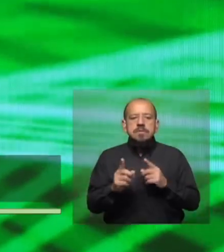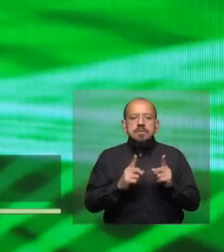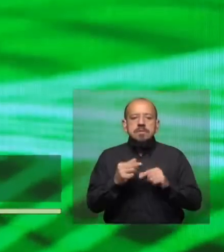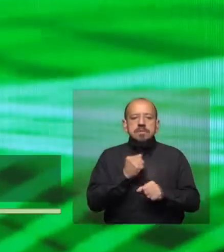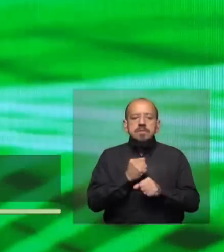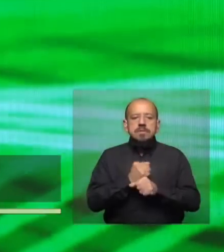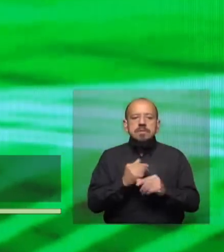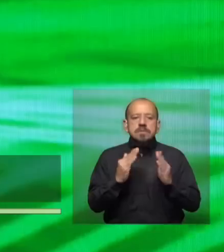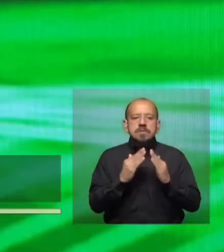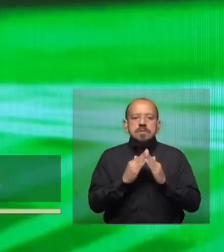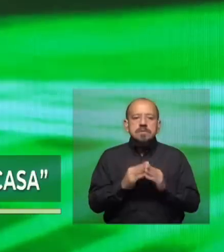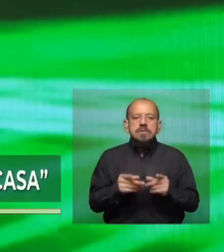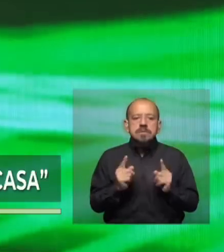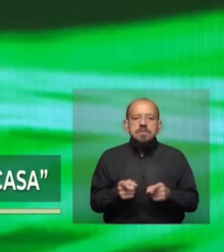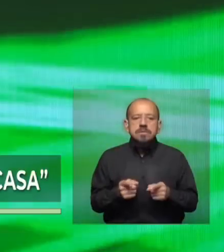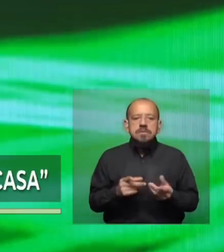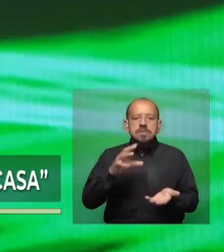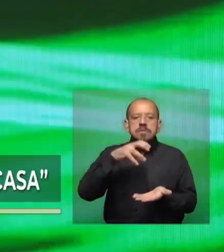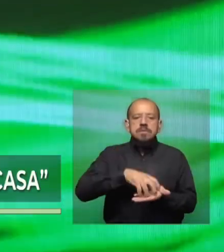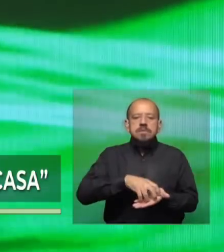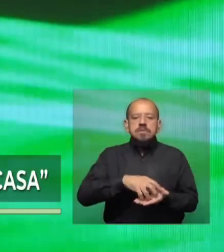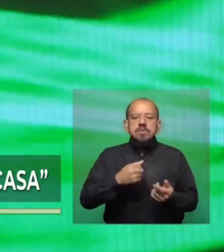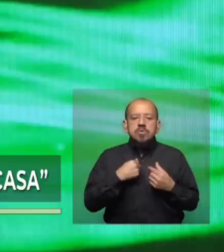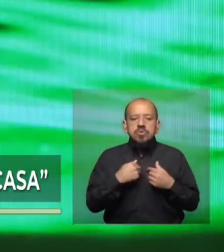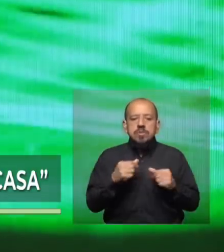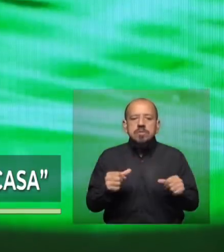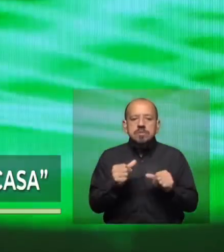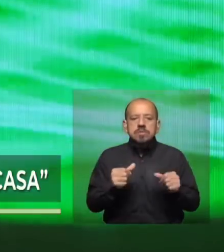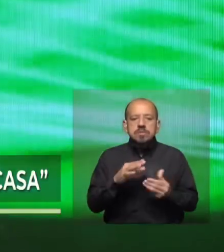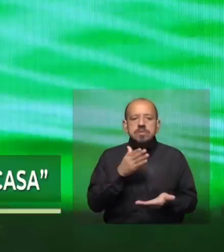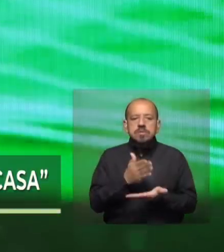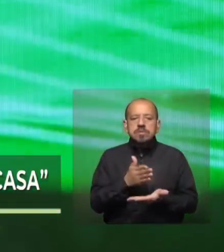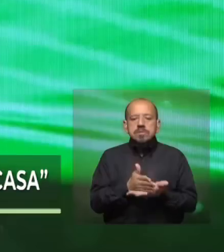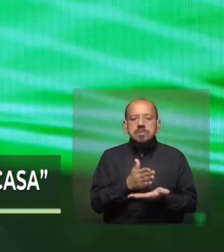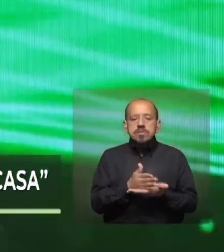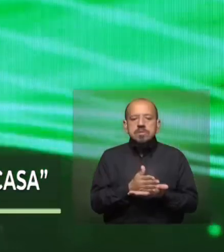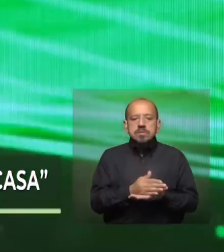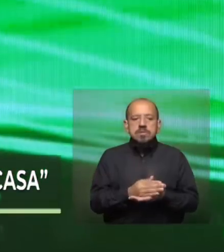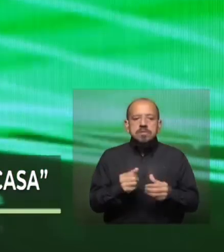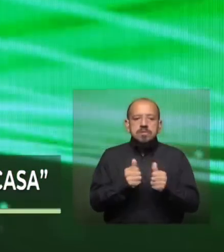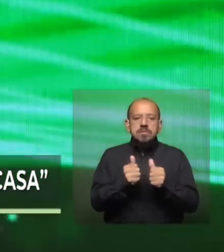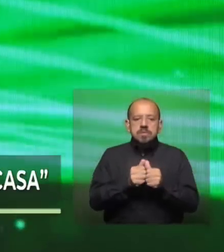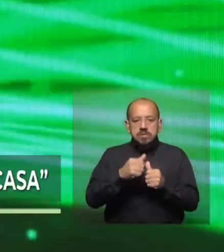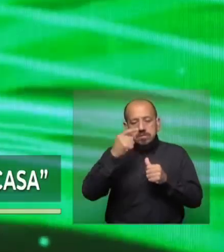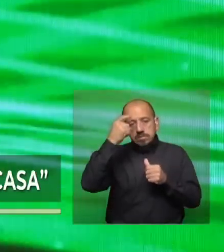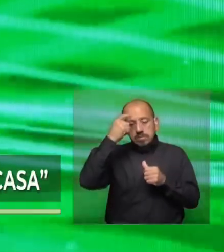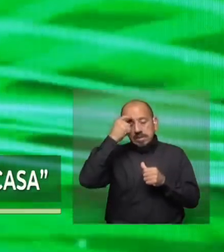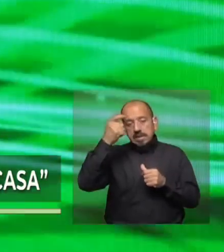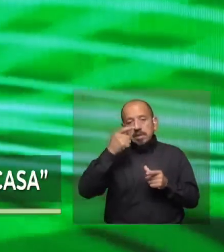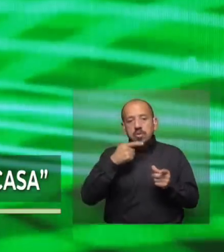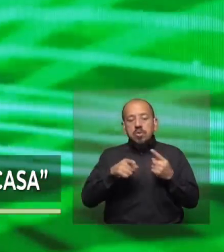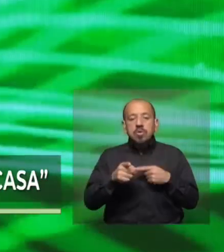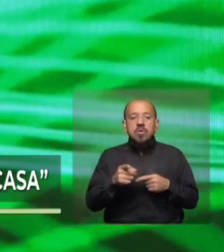trabajen en su casa y además va a ser un centro de emprendedores nosotros vamos a hacer un asesoramiento y acompañamiento técnico a emprendedores de impacto